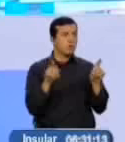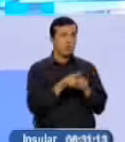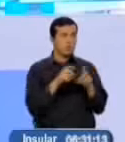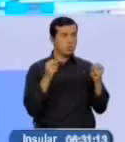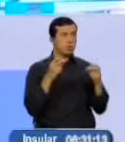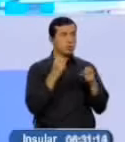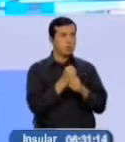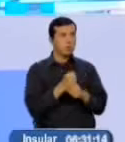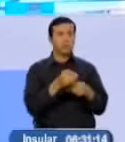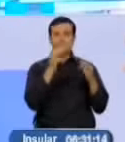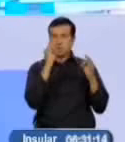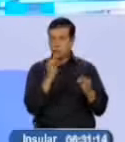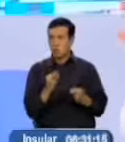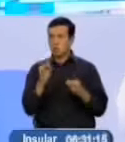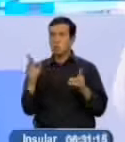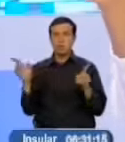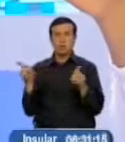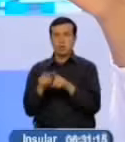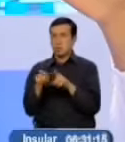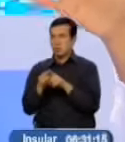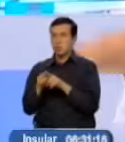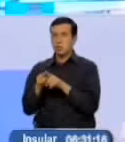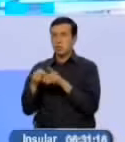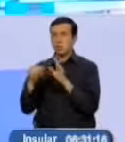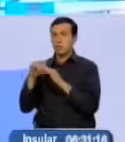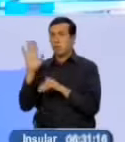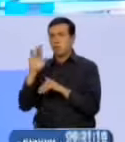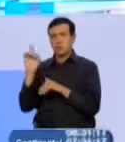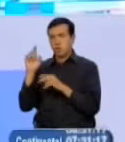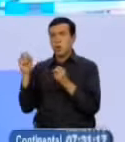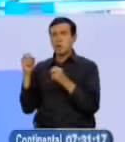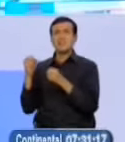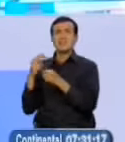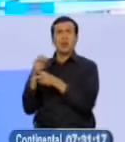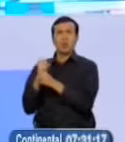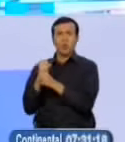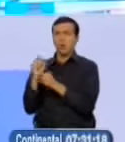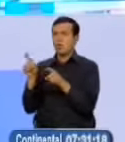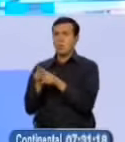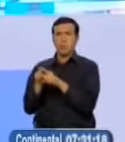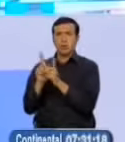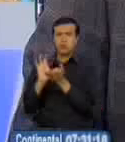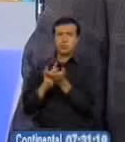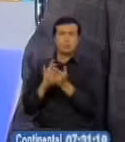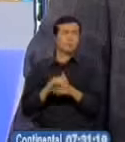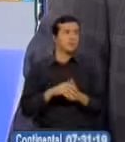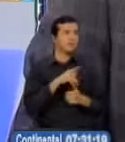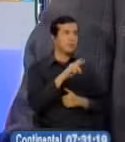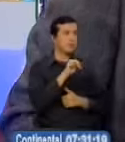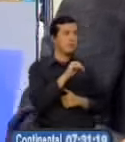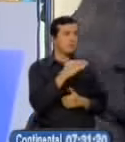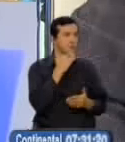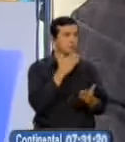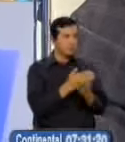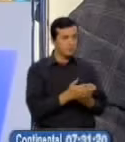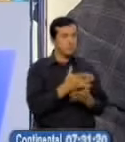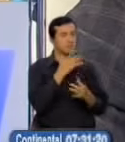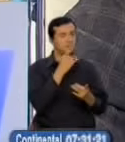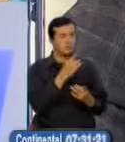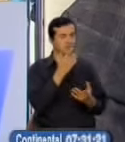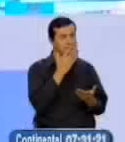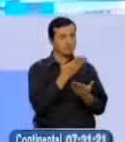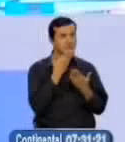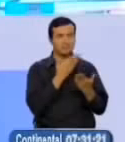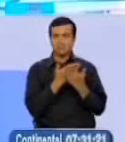aseguradoras. Exactamente. No, no más allá de lo que se manejan las aseguradoras, que eso es lo que se contempla en la ley. Pamela Falconi, muchas gracias por estar con